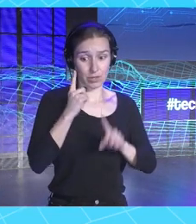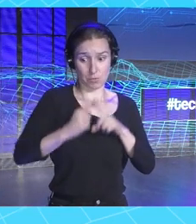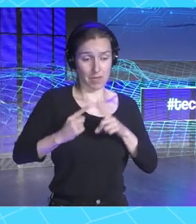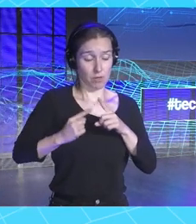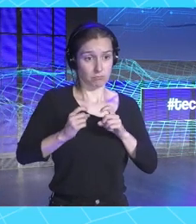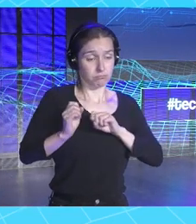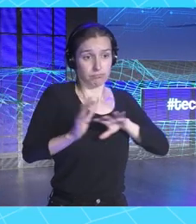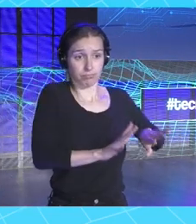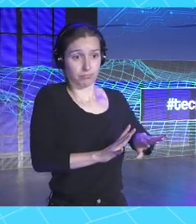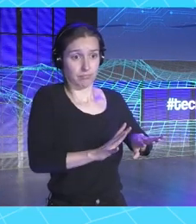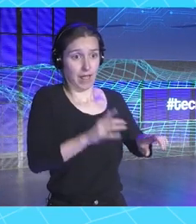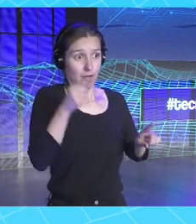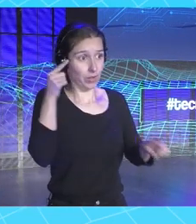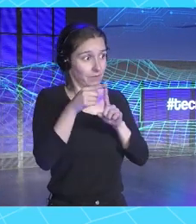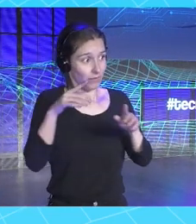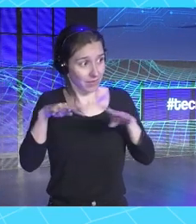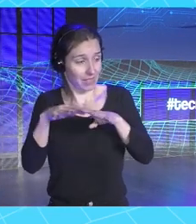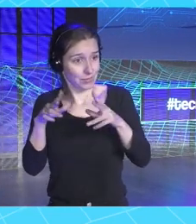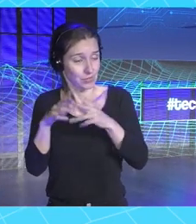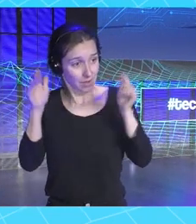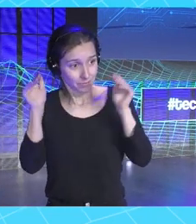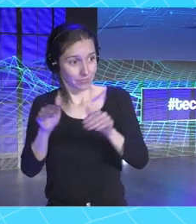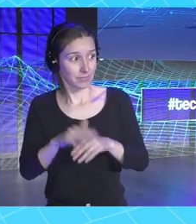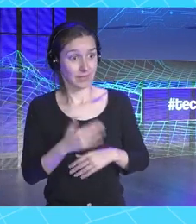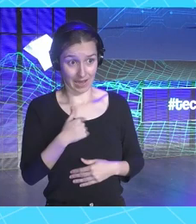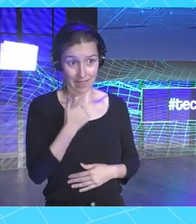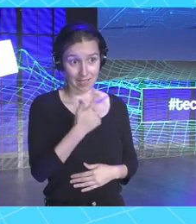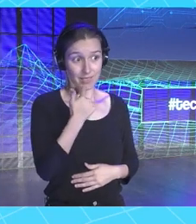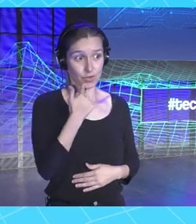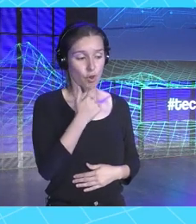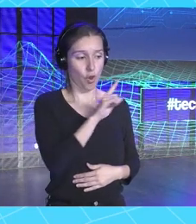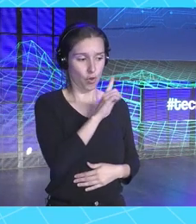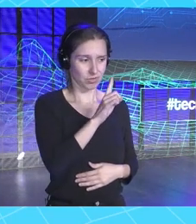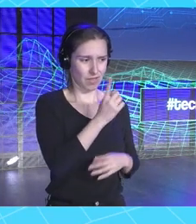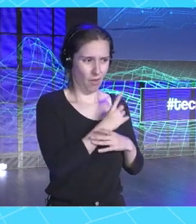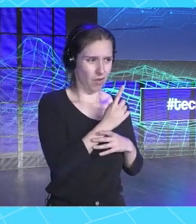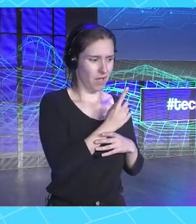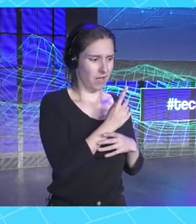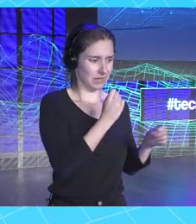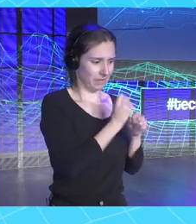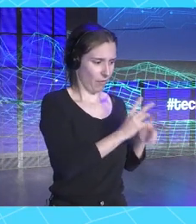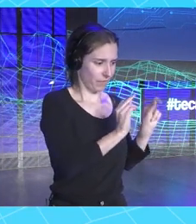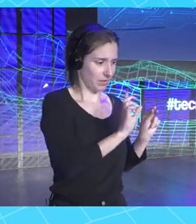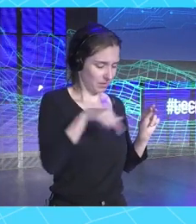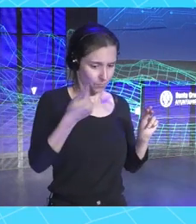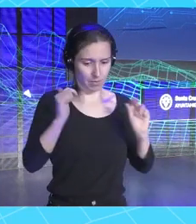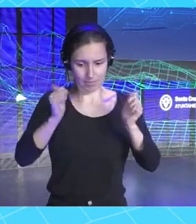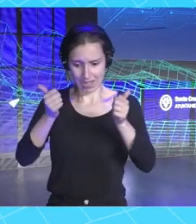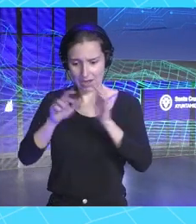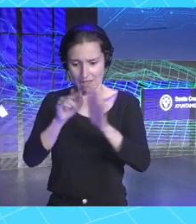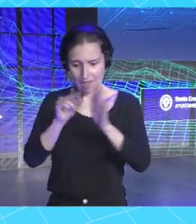esto y ya os digo que llegar de trabajar después de 10 11 horas y ponerse a grabar vídeos